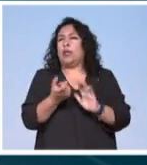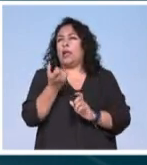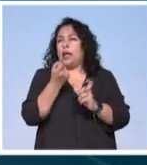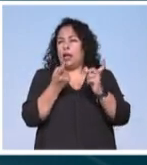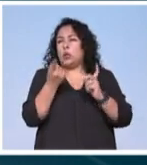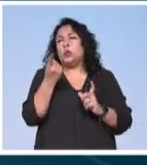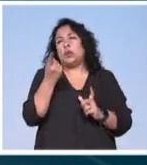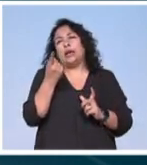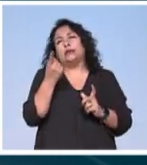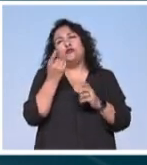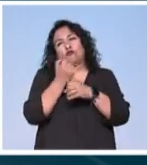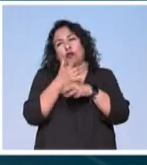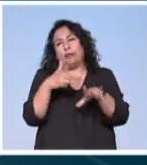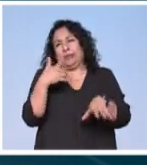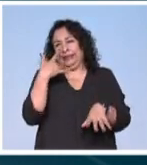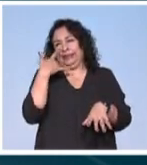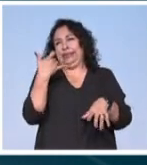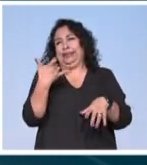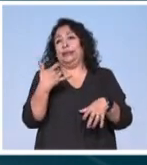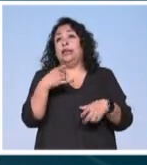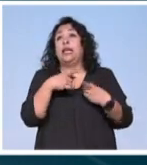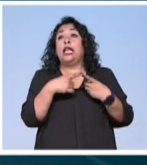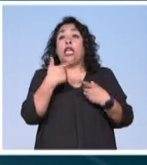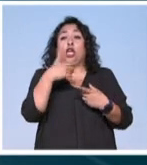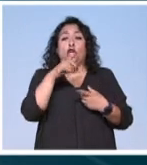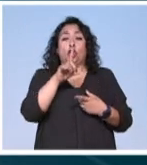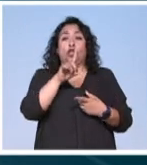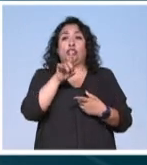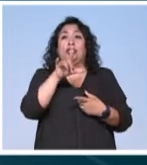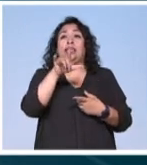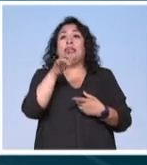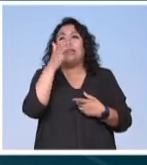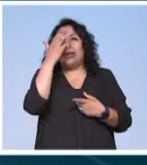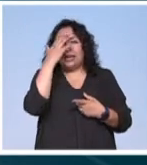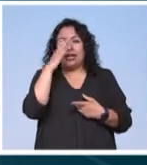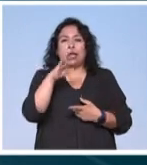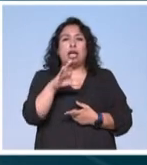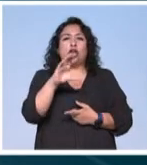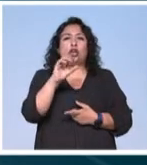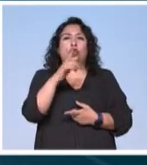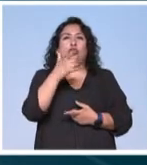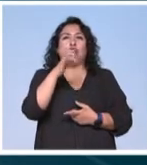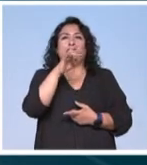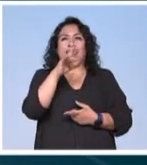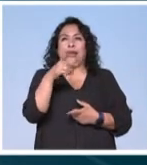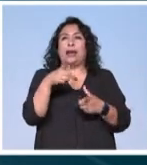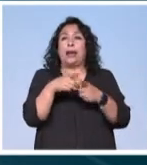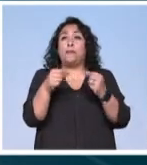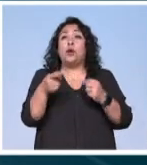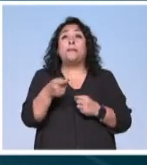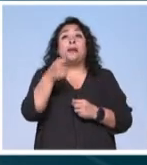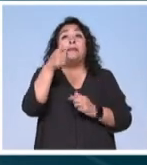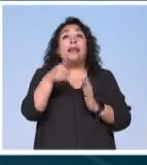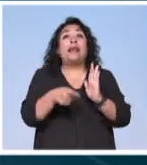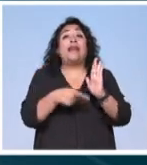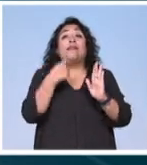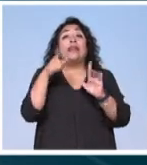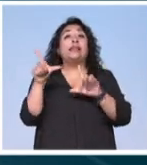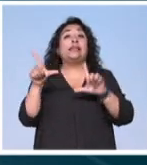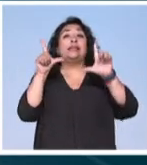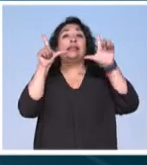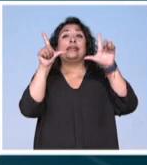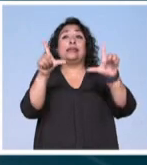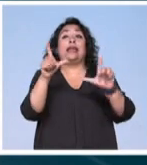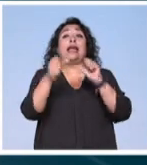algunas curiosidades. Godzilla, también conocido como Gojira en japonés, hizo su primera aparición en pantalla